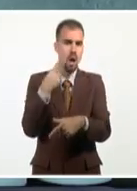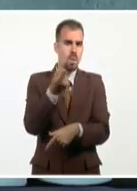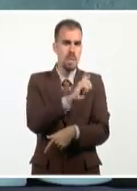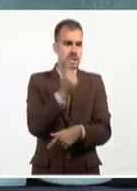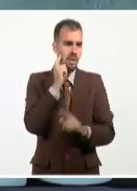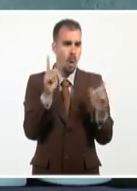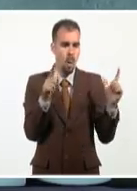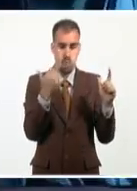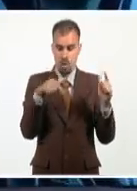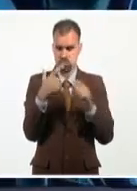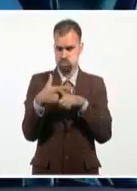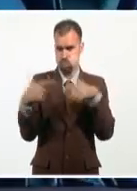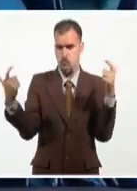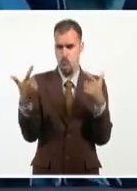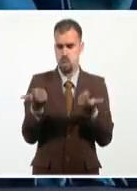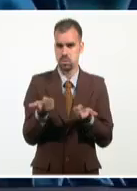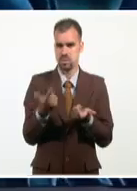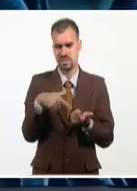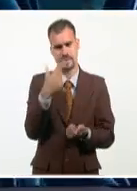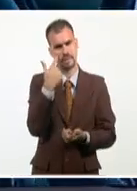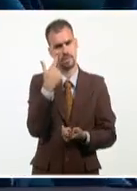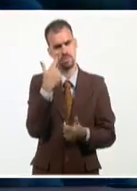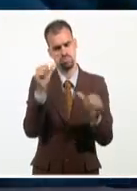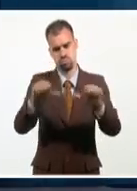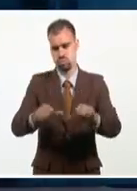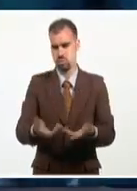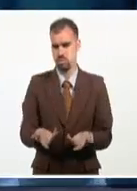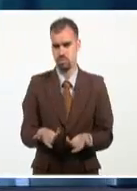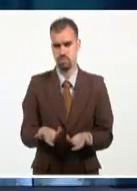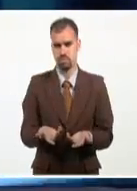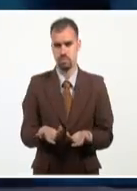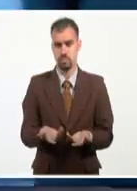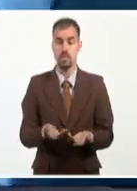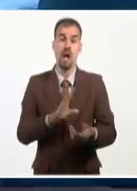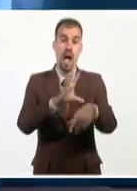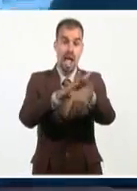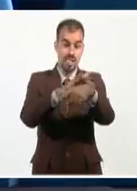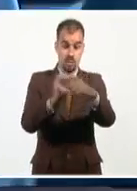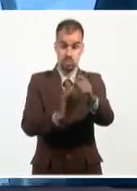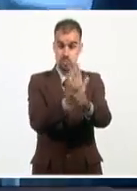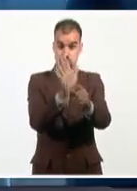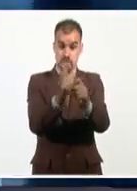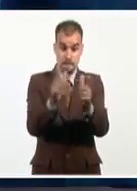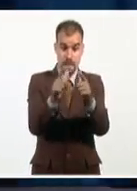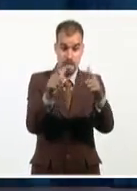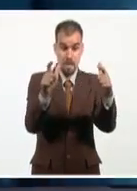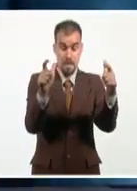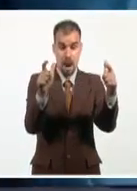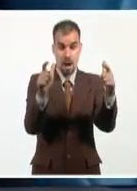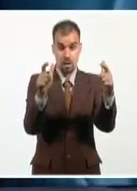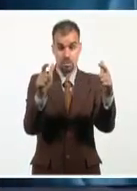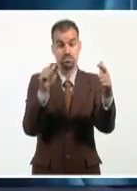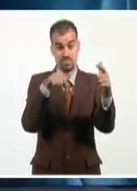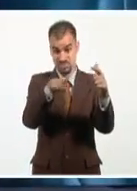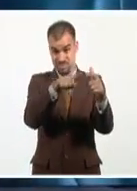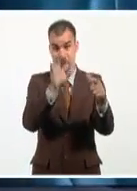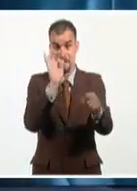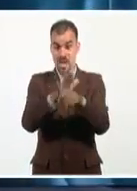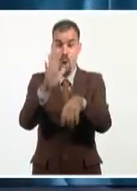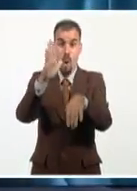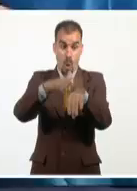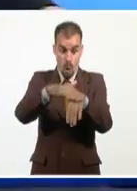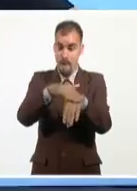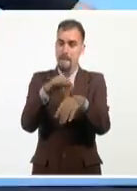triste, porque a la par que han crecido los positivos, lo han hecho también los muertos y esa es la más lamentable experiencia que deja la